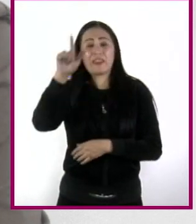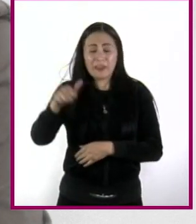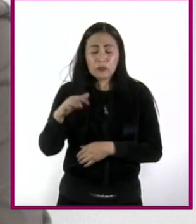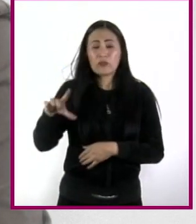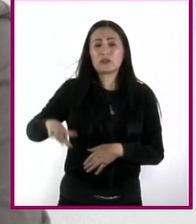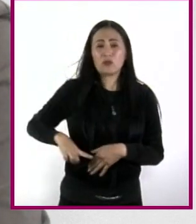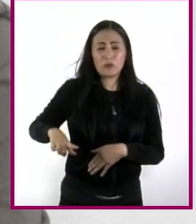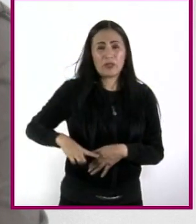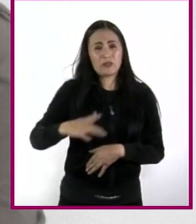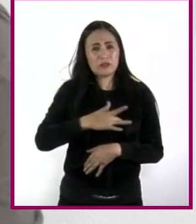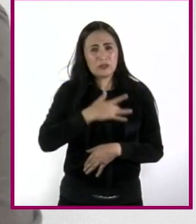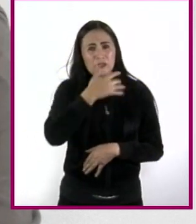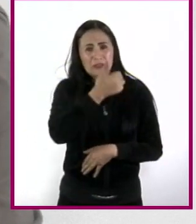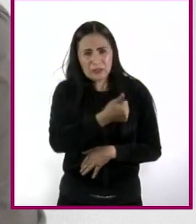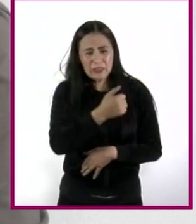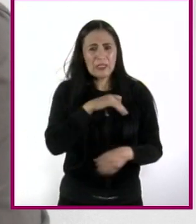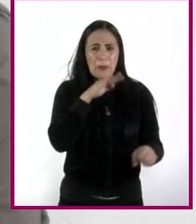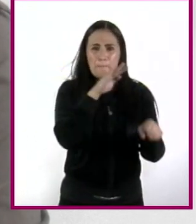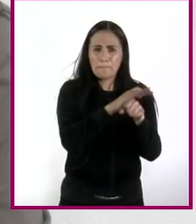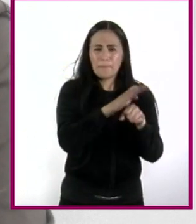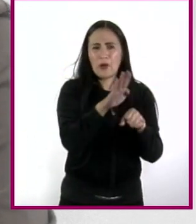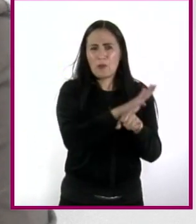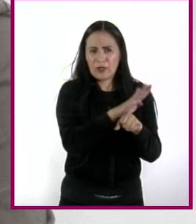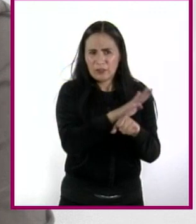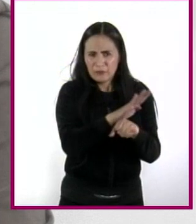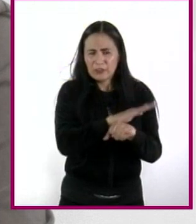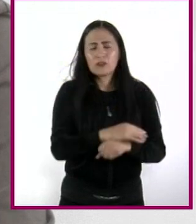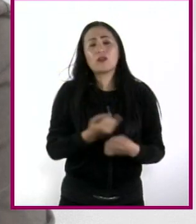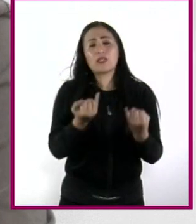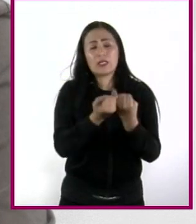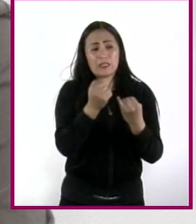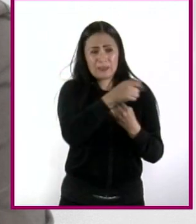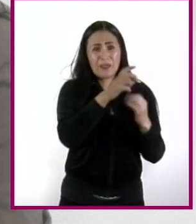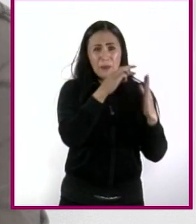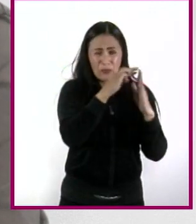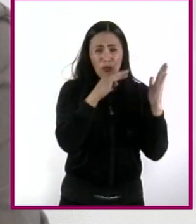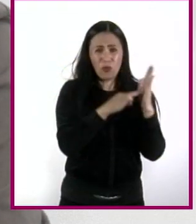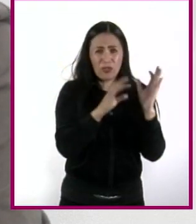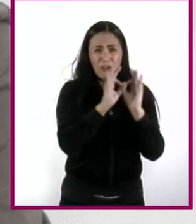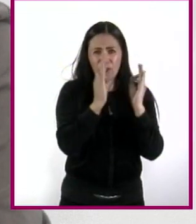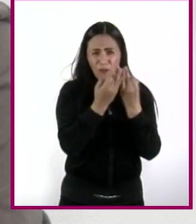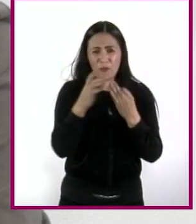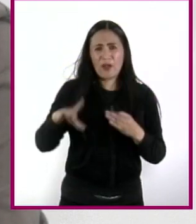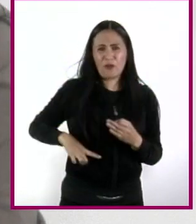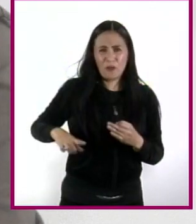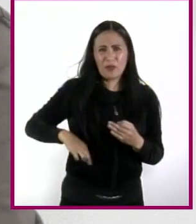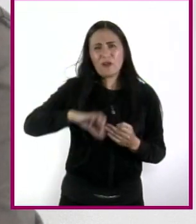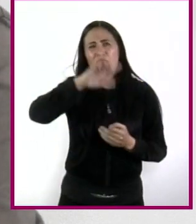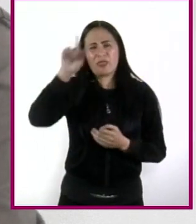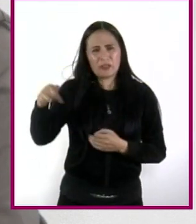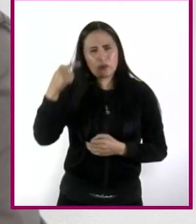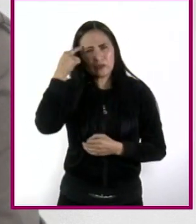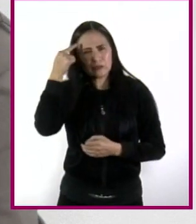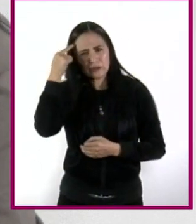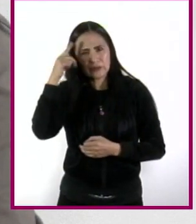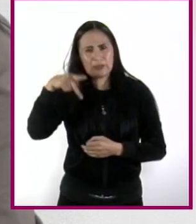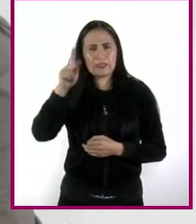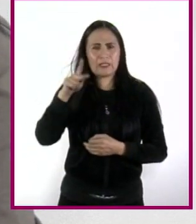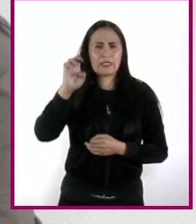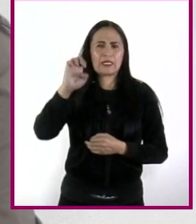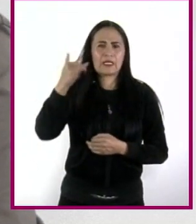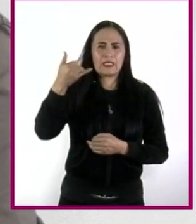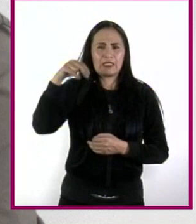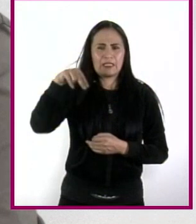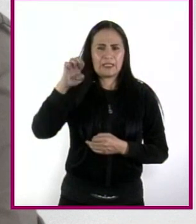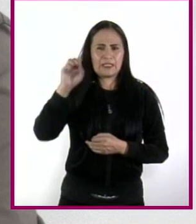bienestar, benefactor o de providencia, y la relación que este modelo de gobierno tuvo con el pensamiento económico keynesiano, debería